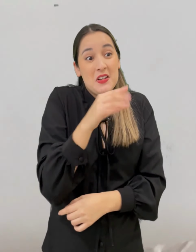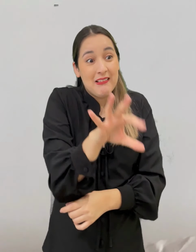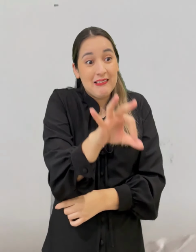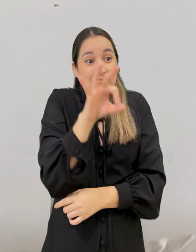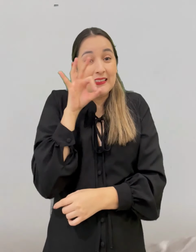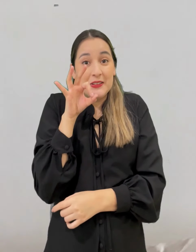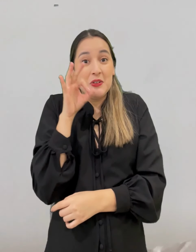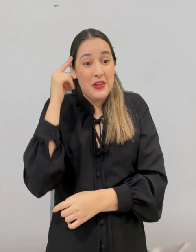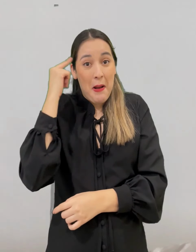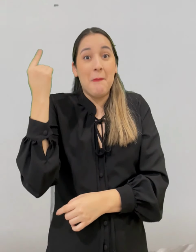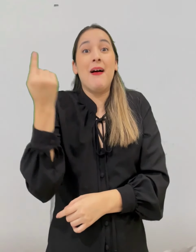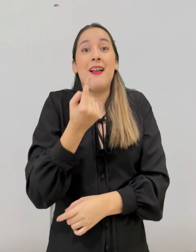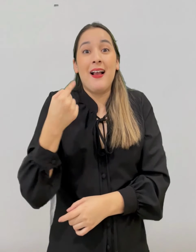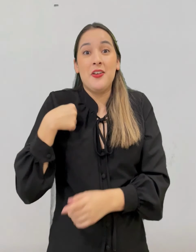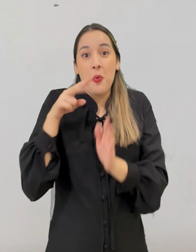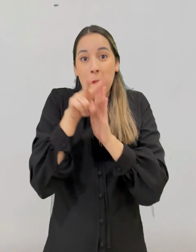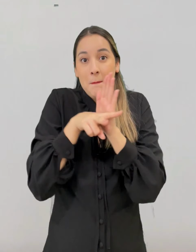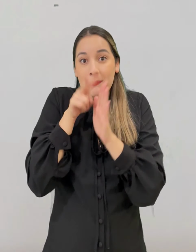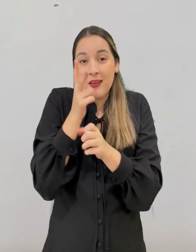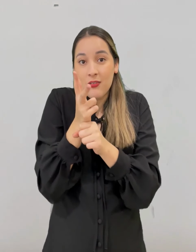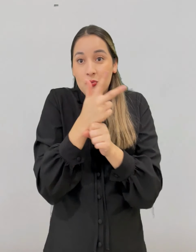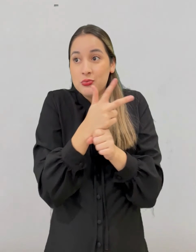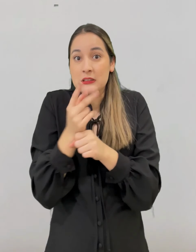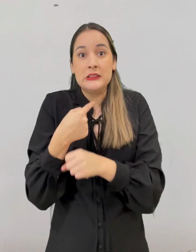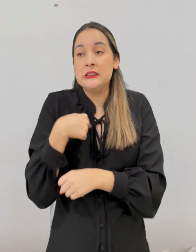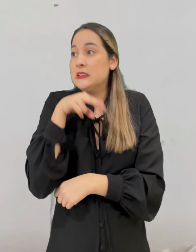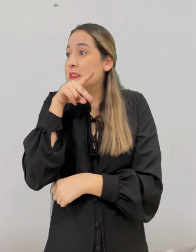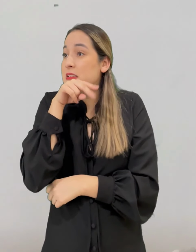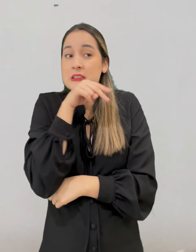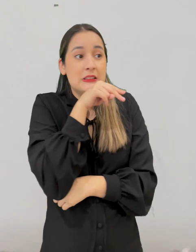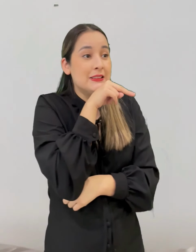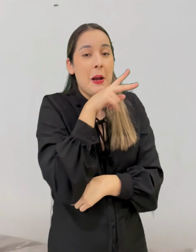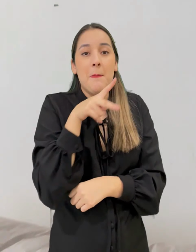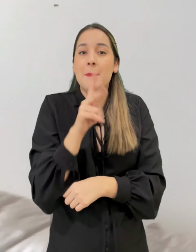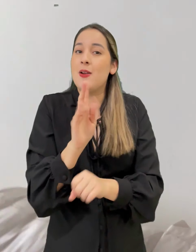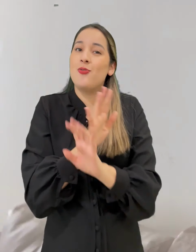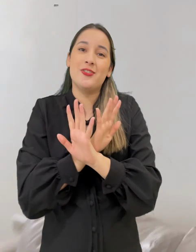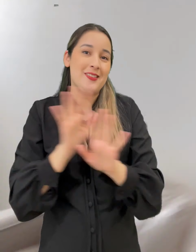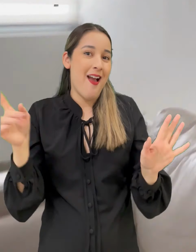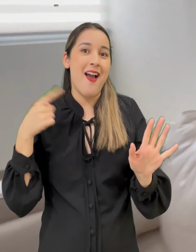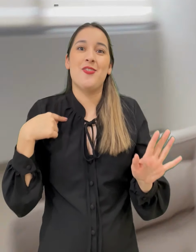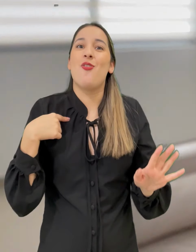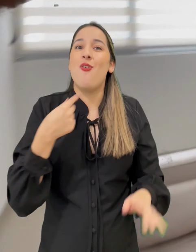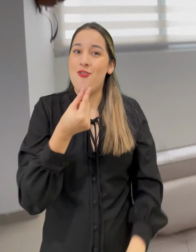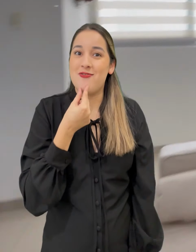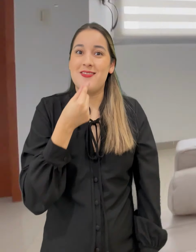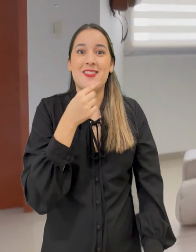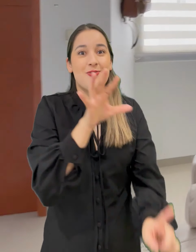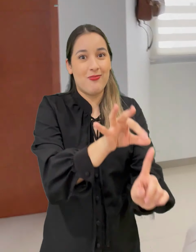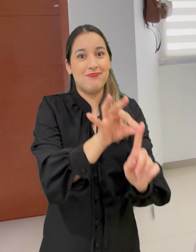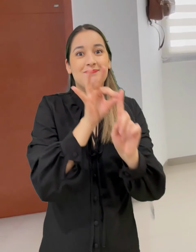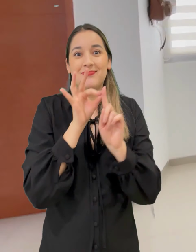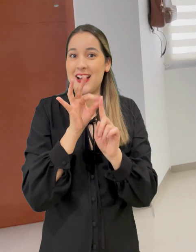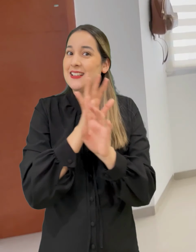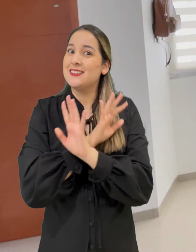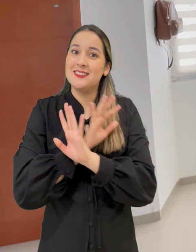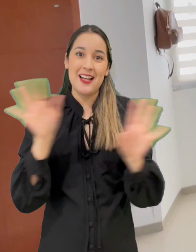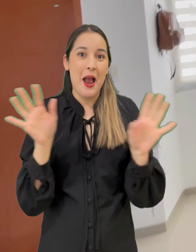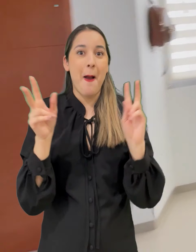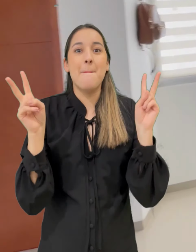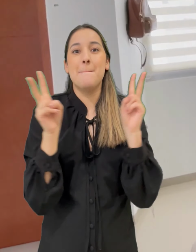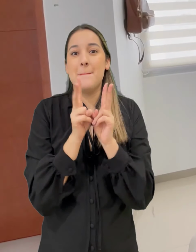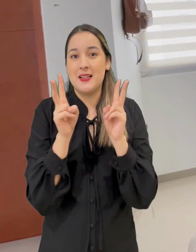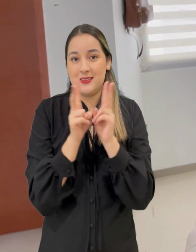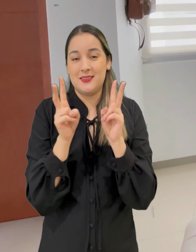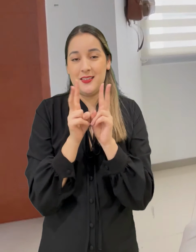una tarea grabarme con un niño y si me sentí un poquito preocupada pero al fin ayer ya encontré unos vecinos